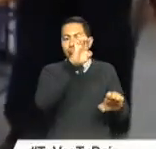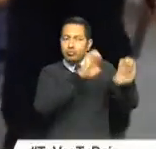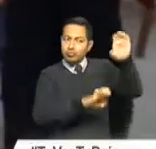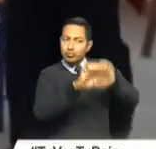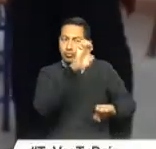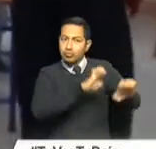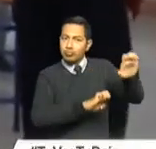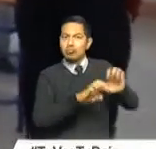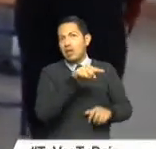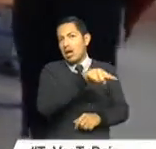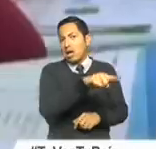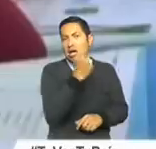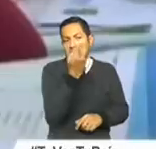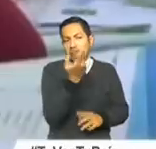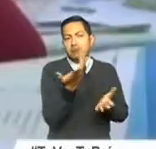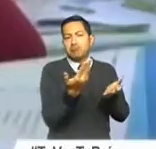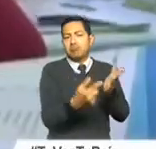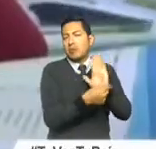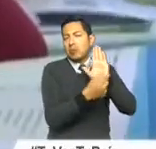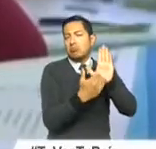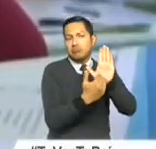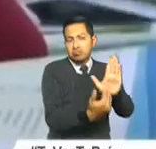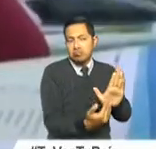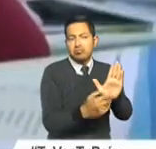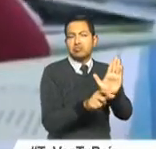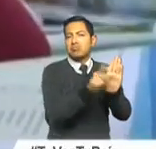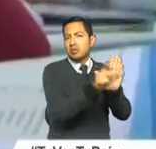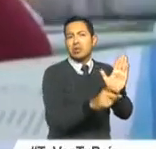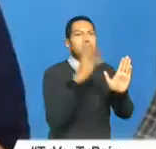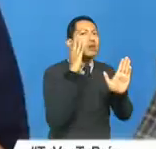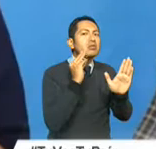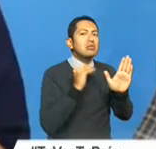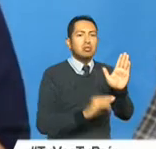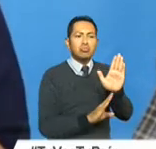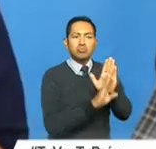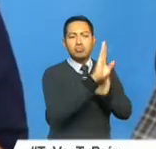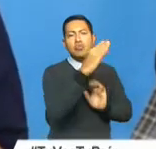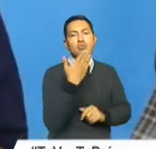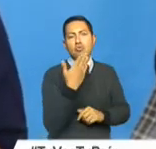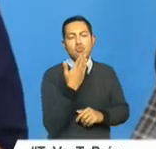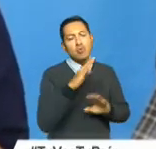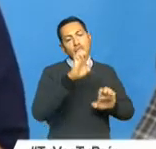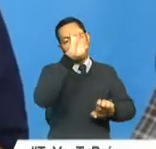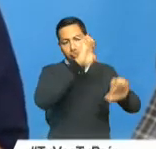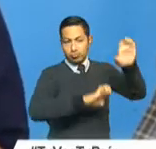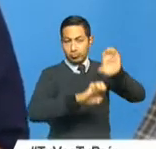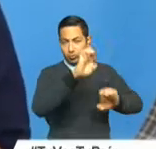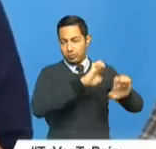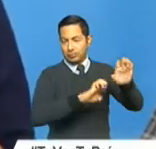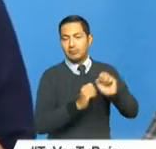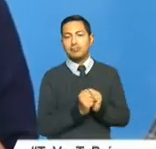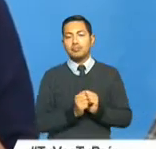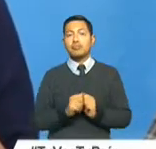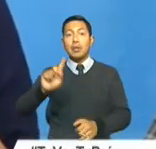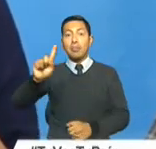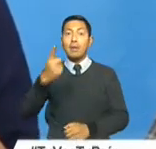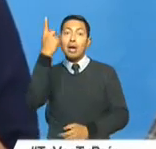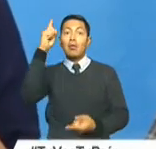los reportajes publicados sobre su trabajo o trayectoria artística. El registro irá del 1 al 10 de